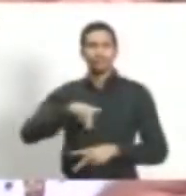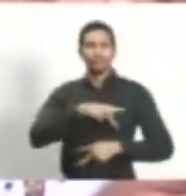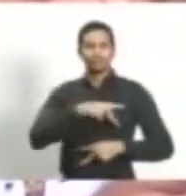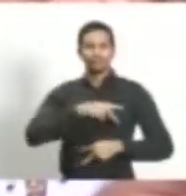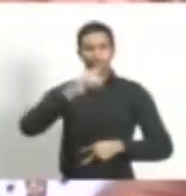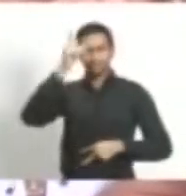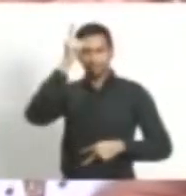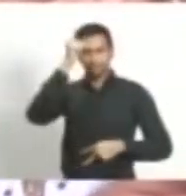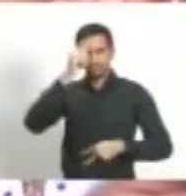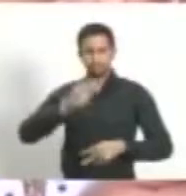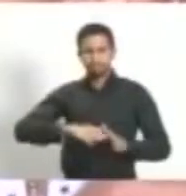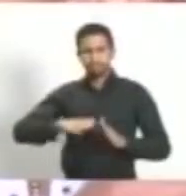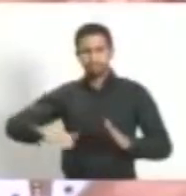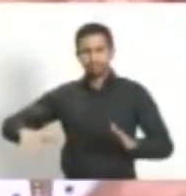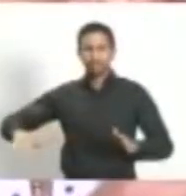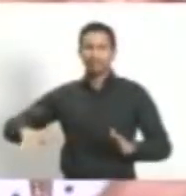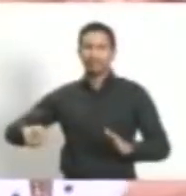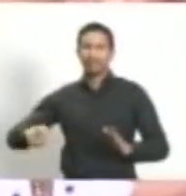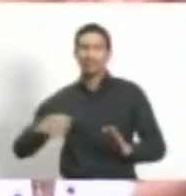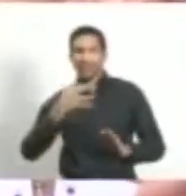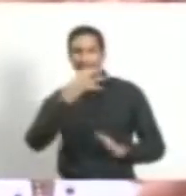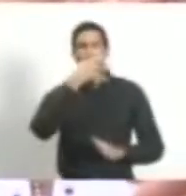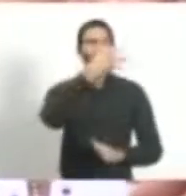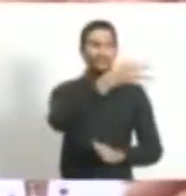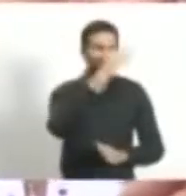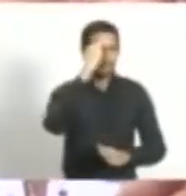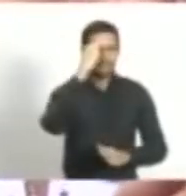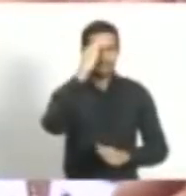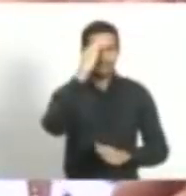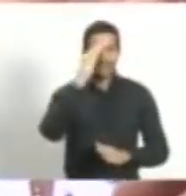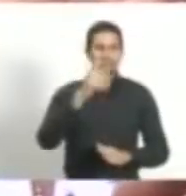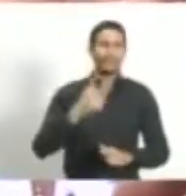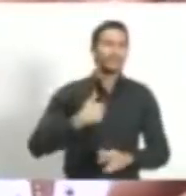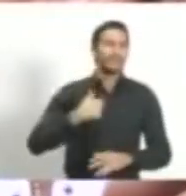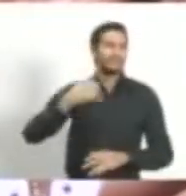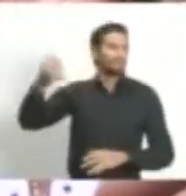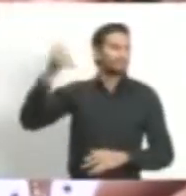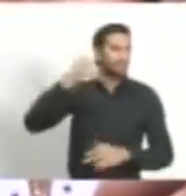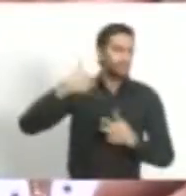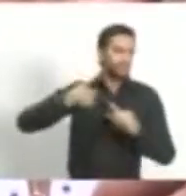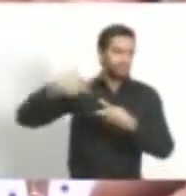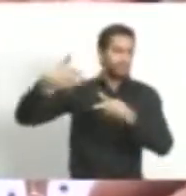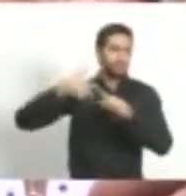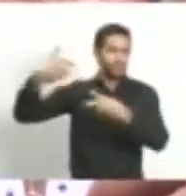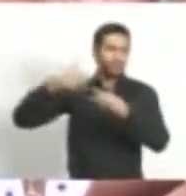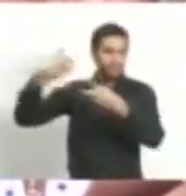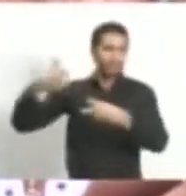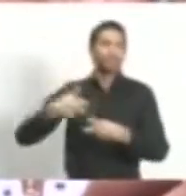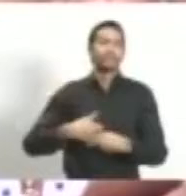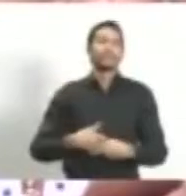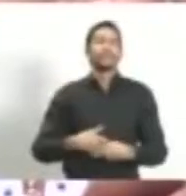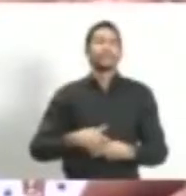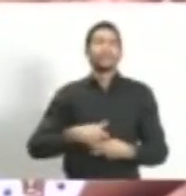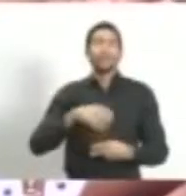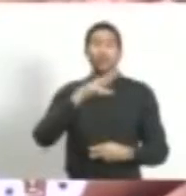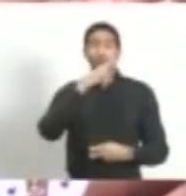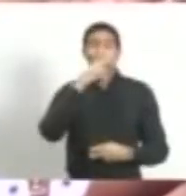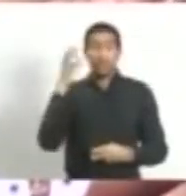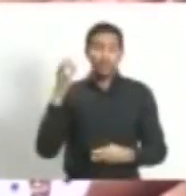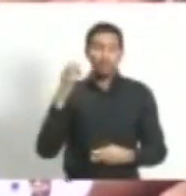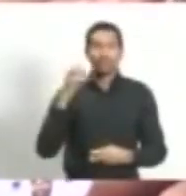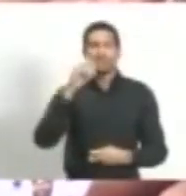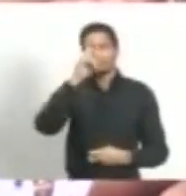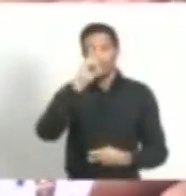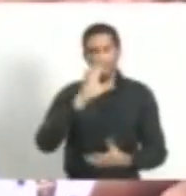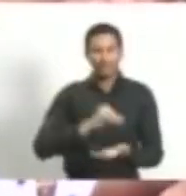ha acercado a la policía a denunciar un caso de extorsión, es que se trata de un delincuente quien actuaba solo, lo que